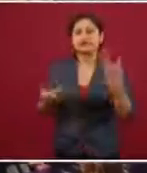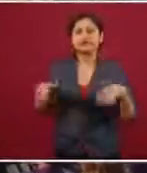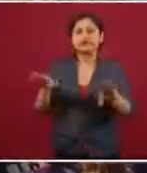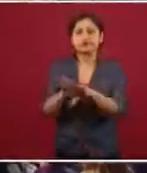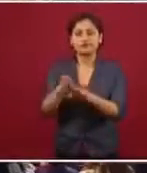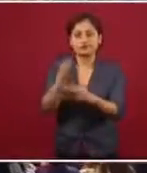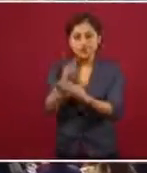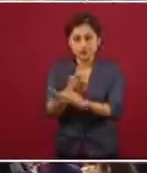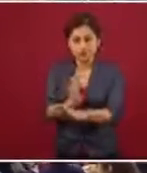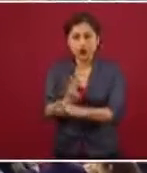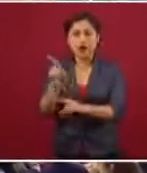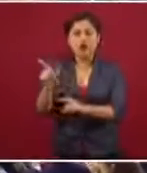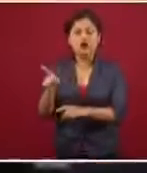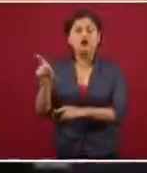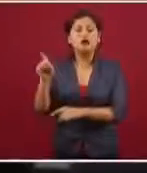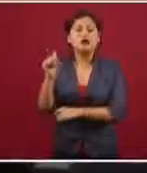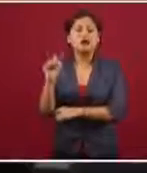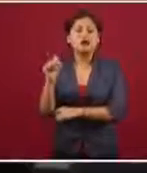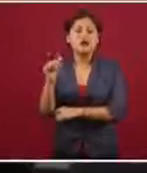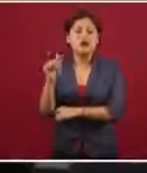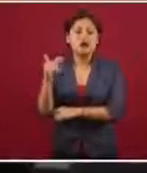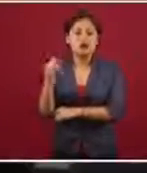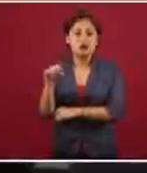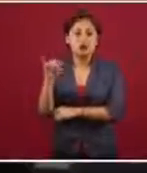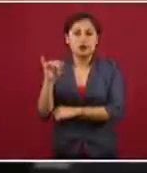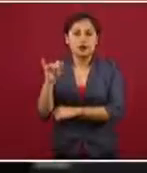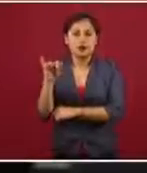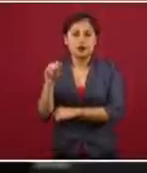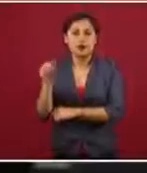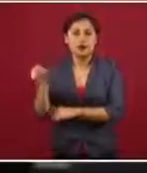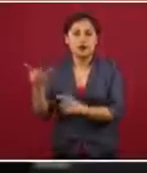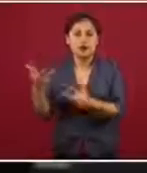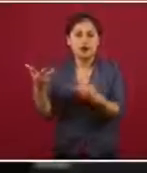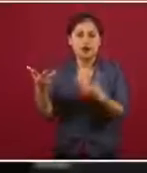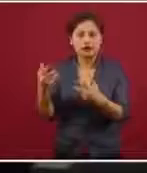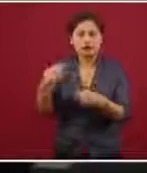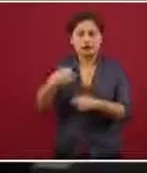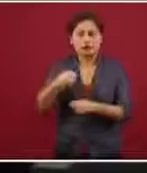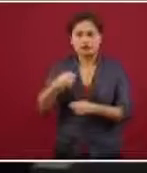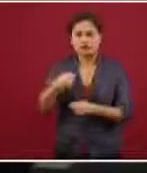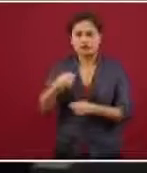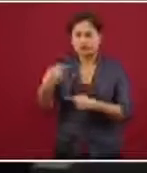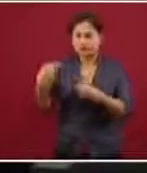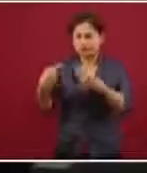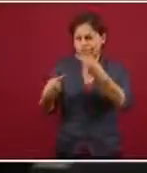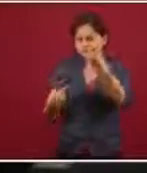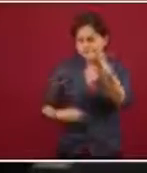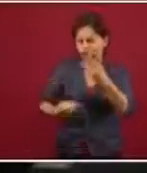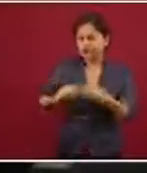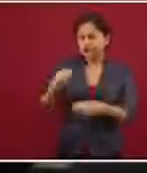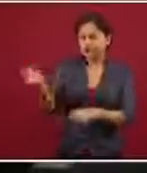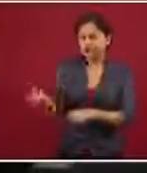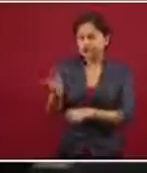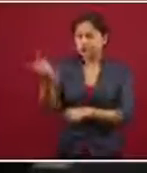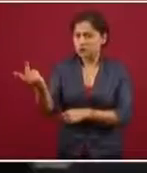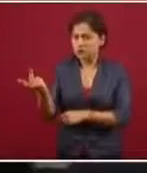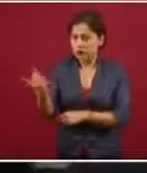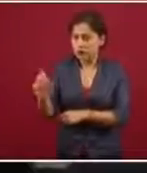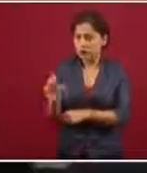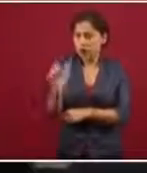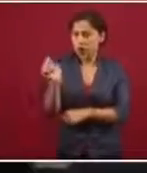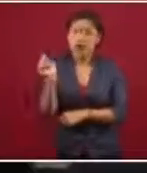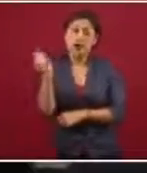por parte del doctor Santiago Nieto. Le preguntaría, en este tipo de investigaciones, ¿hay más exgobernadores que se